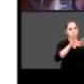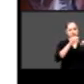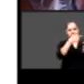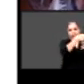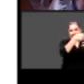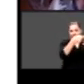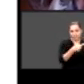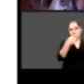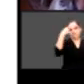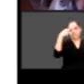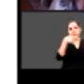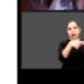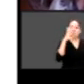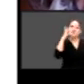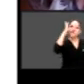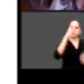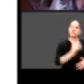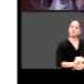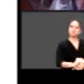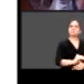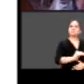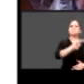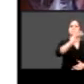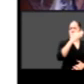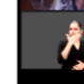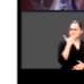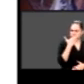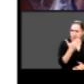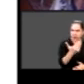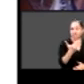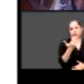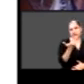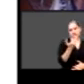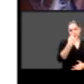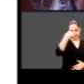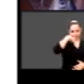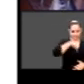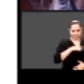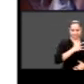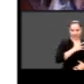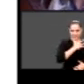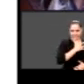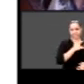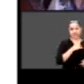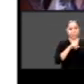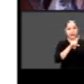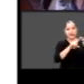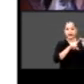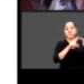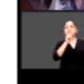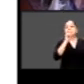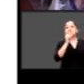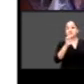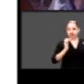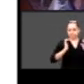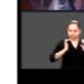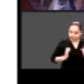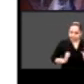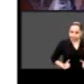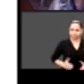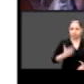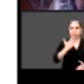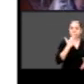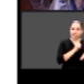los niños. El primero tiene que ver con la higiene y la alimentación que los niños estén bien comidos y estén limpios